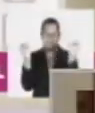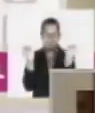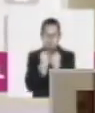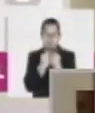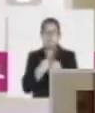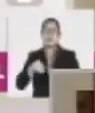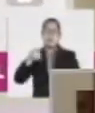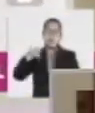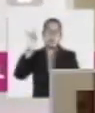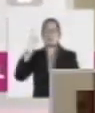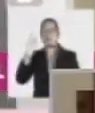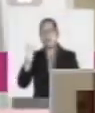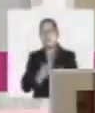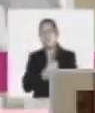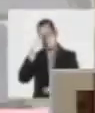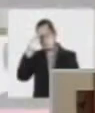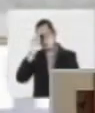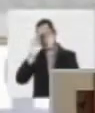Mientras no mude,